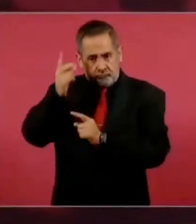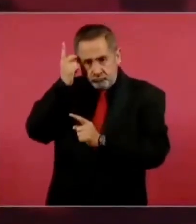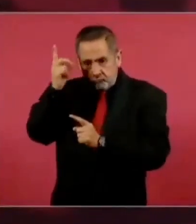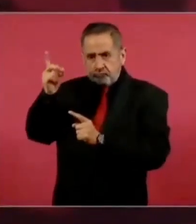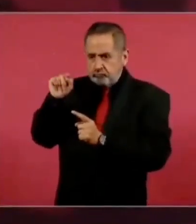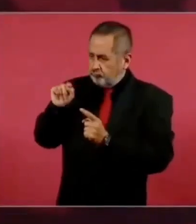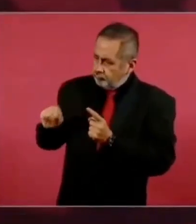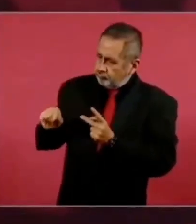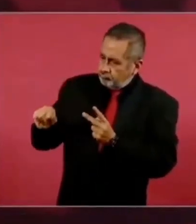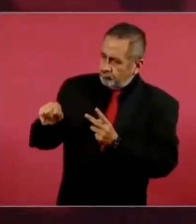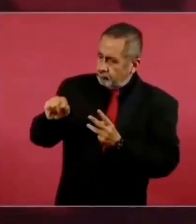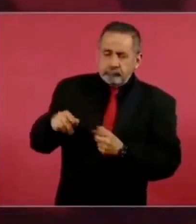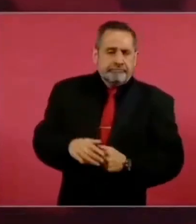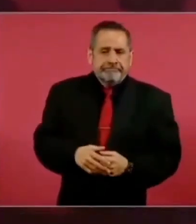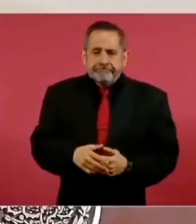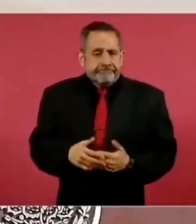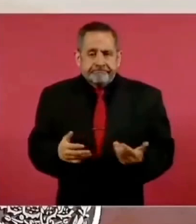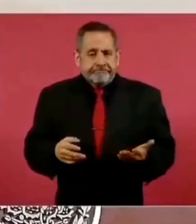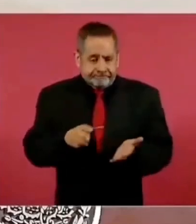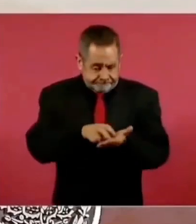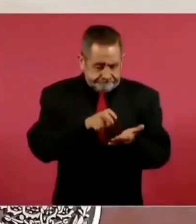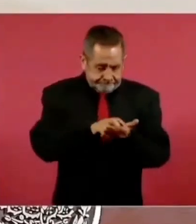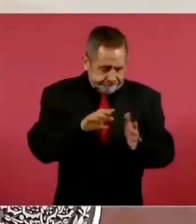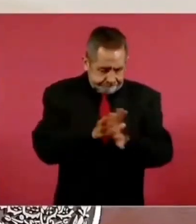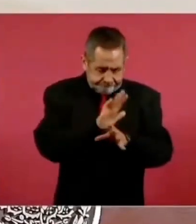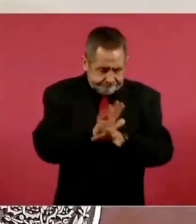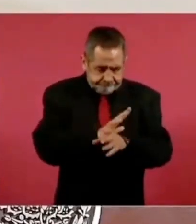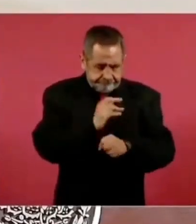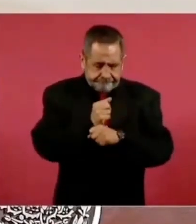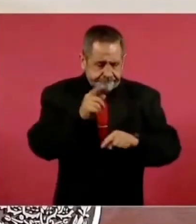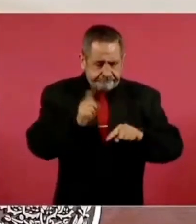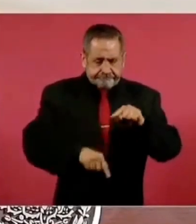en cuanto a la